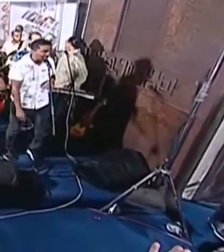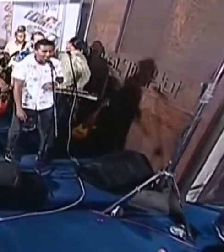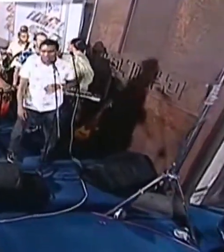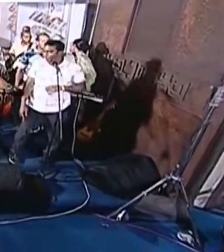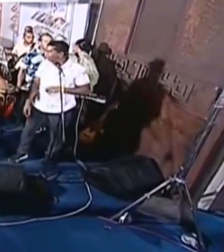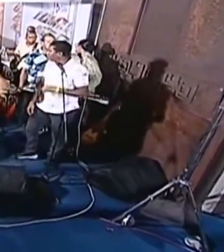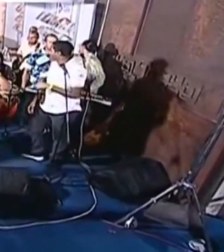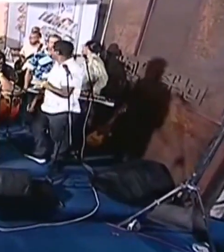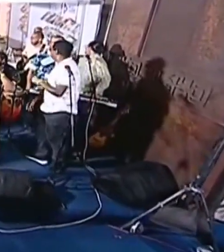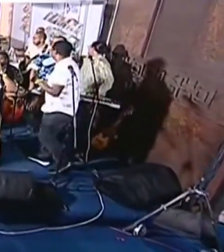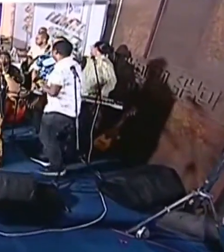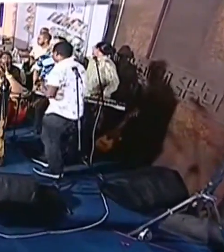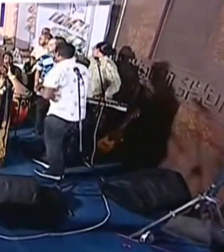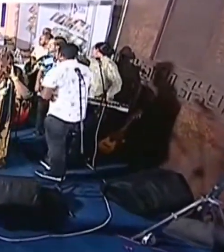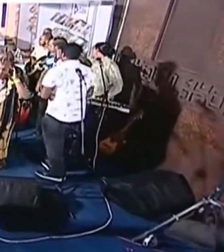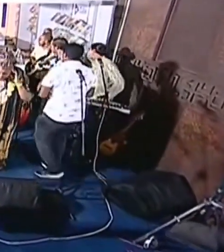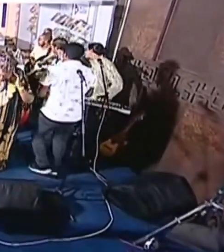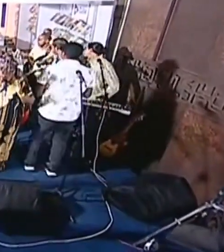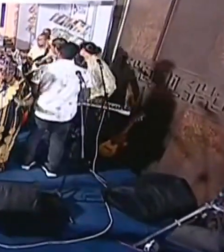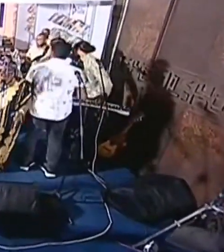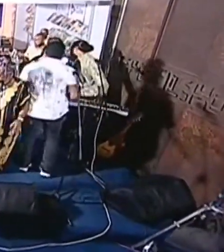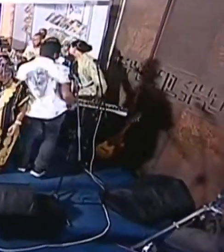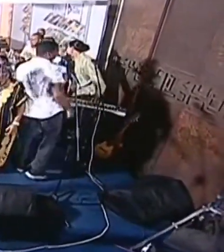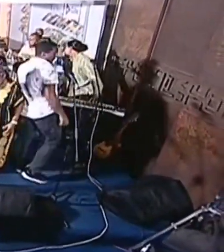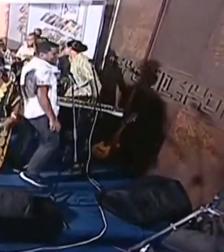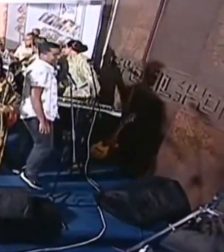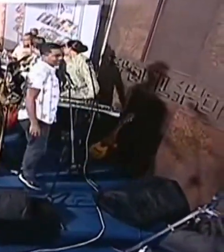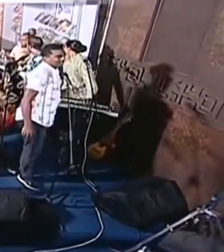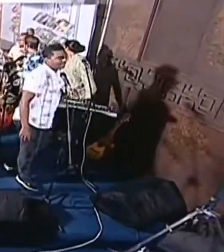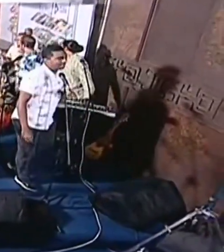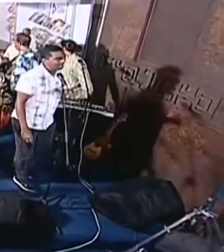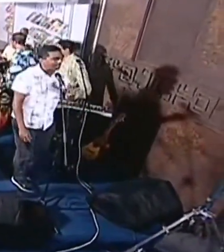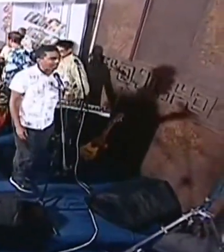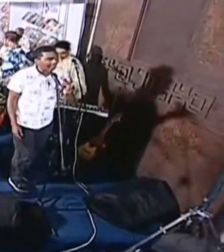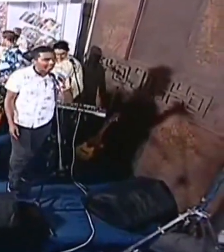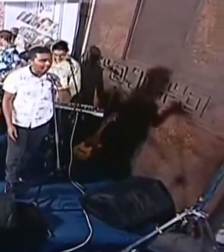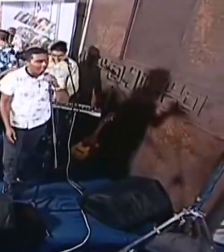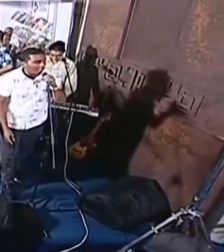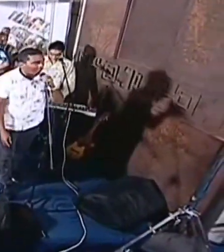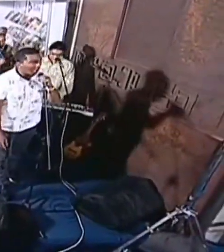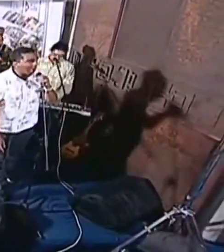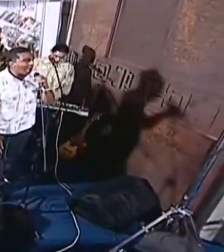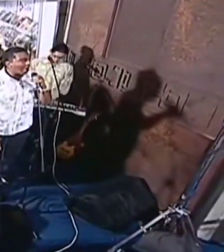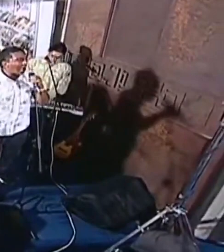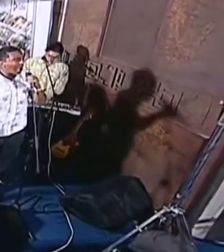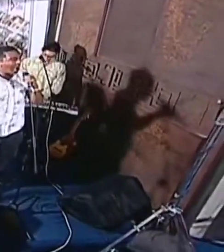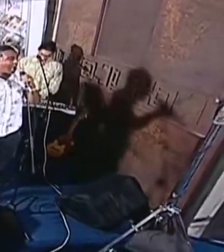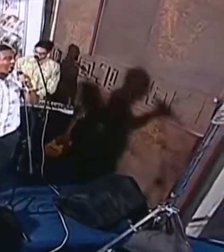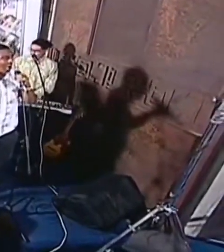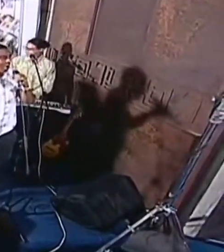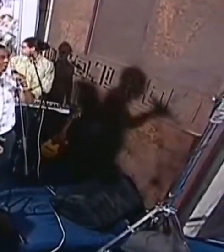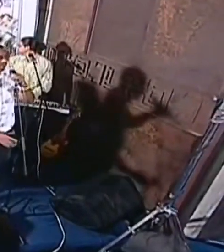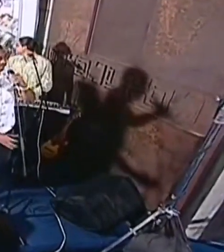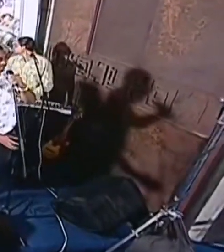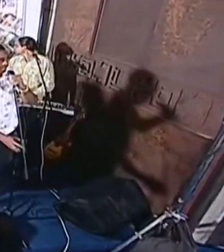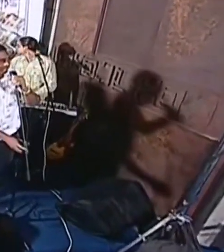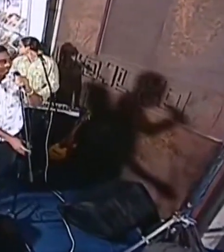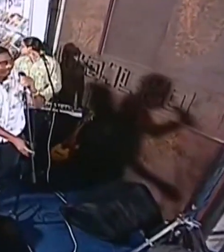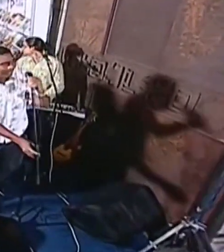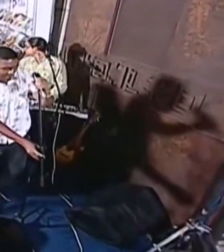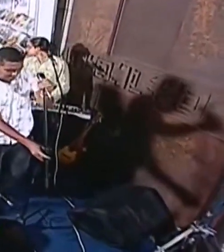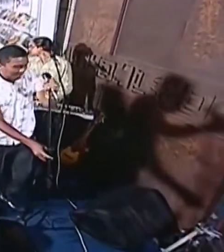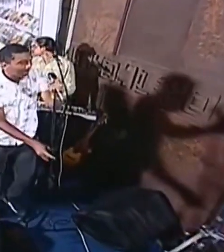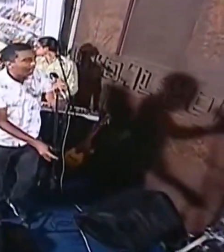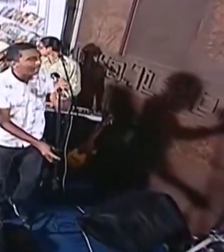noviembre con más de 300 títulos. En esta oportunidad se ha realizado el bautizo de cada uno